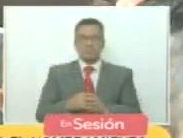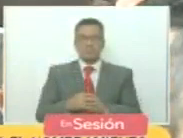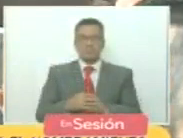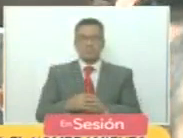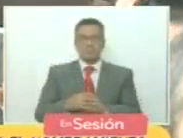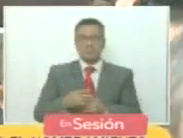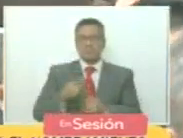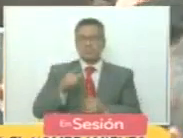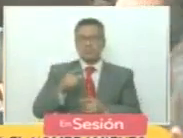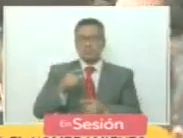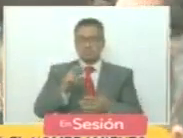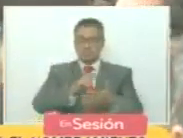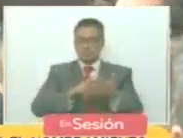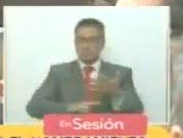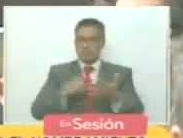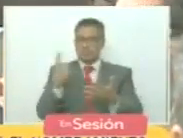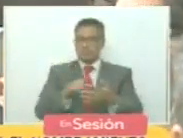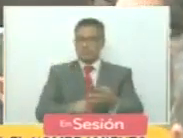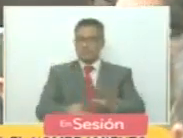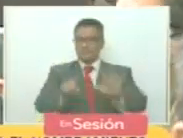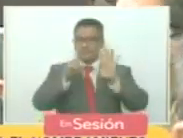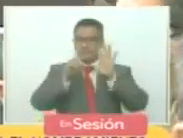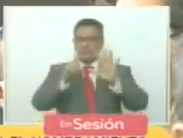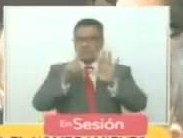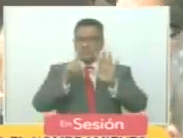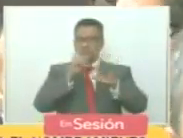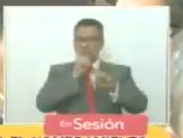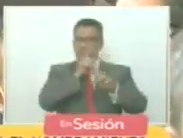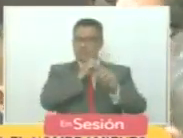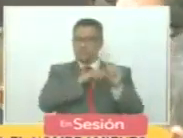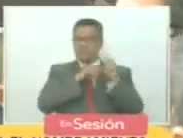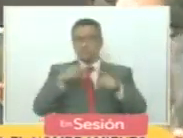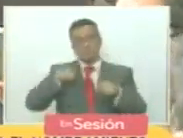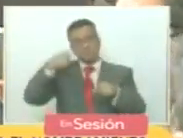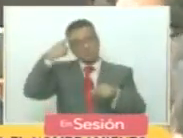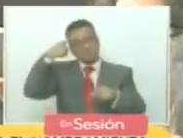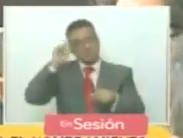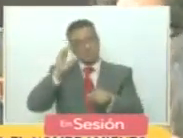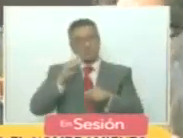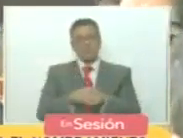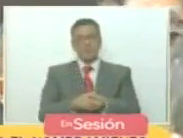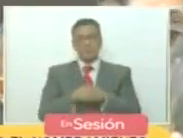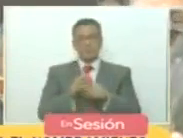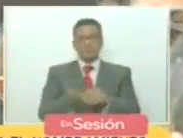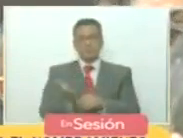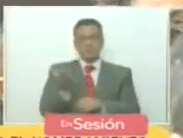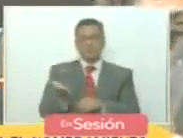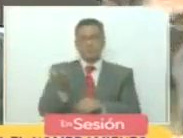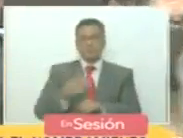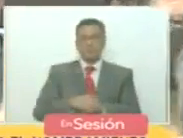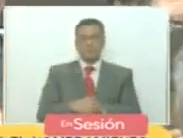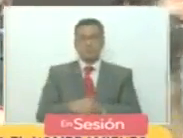tuvo, voy a leer solo 6 nombramientos que a mi modo de ver son resaltantes.